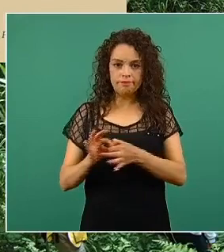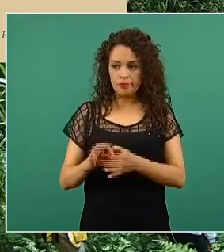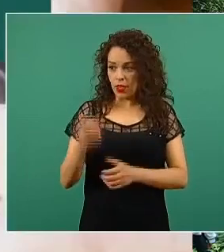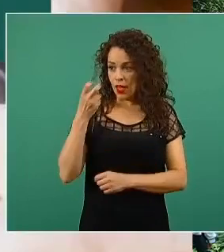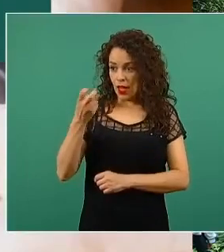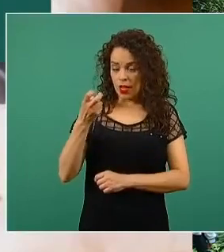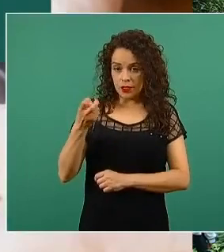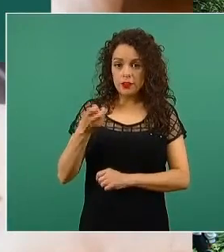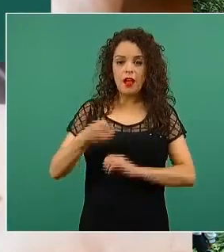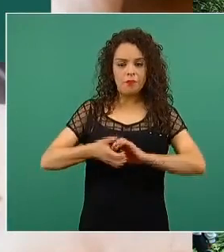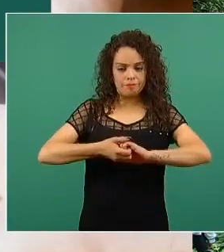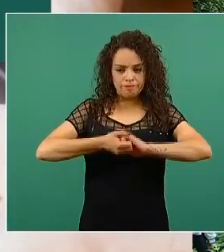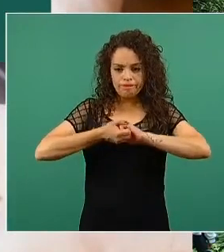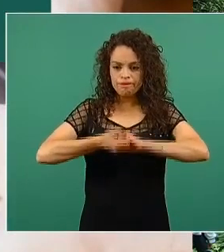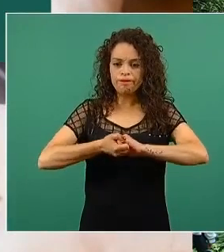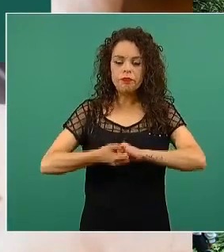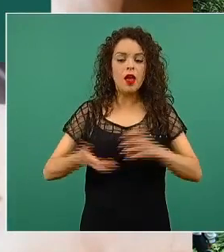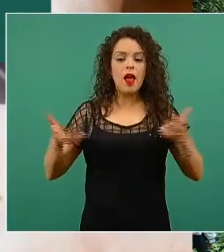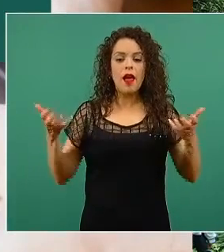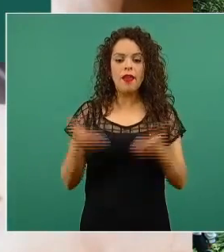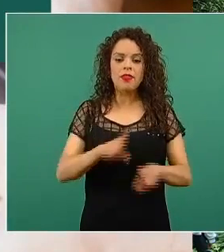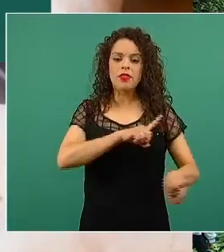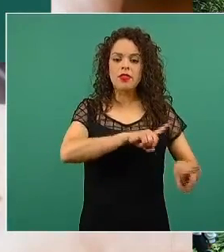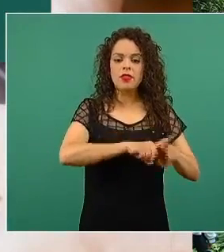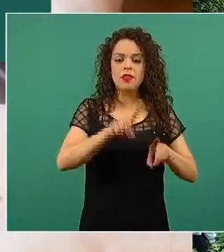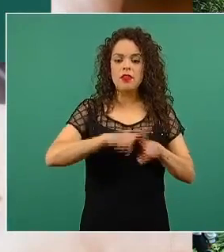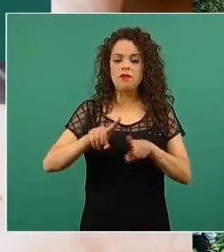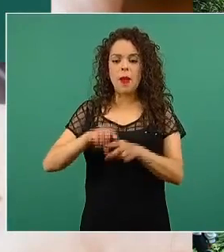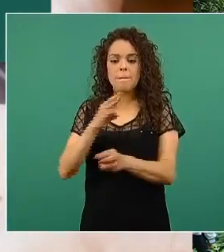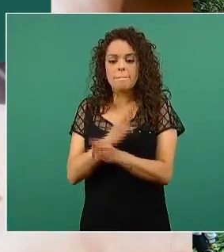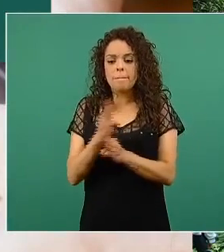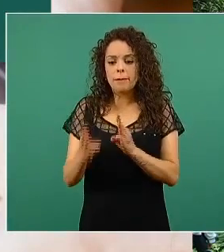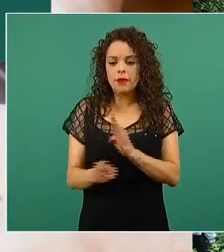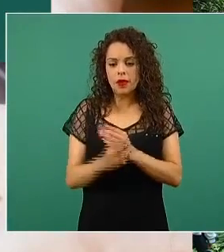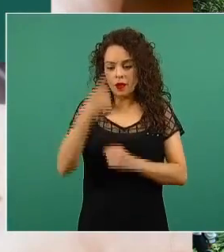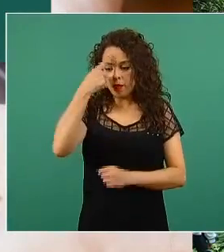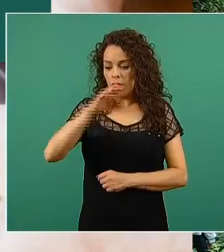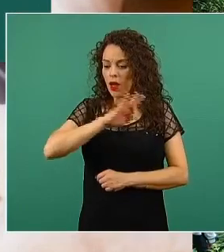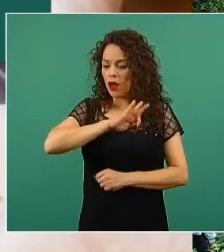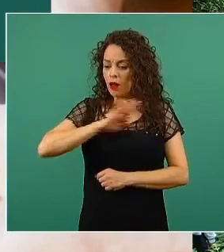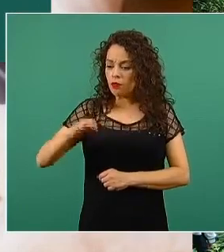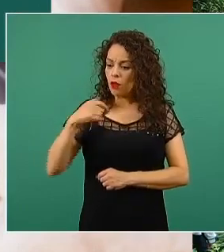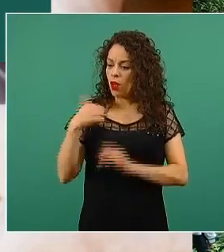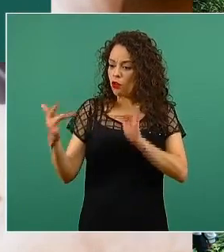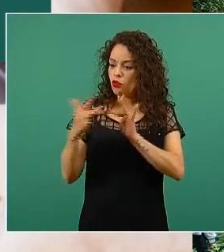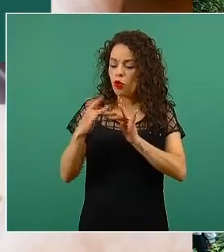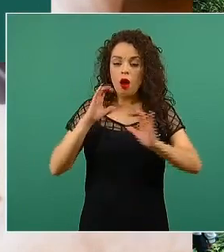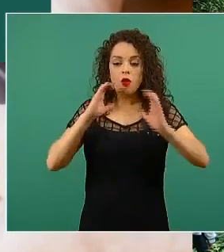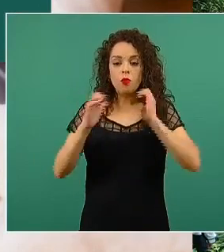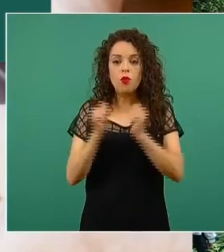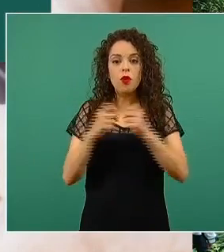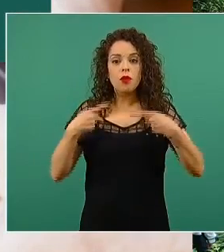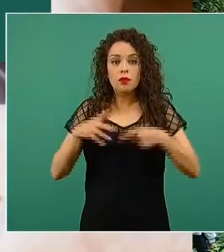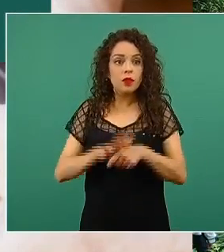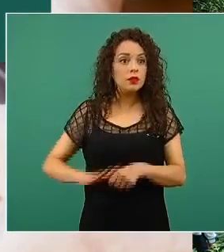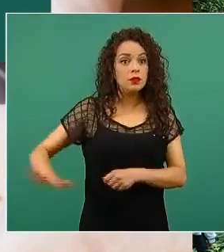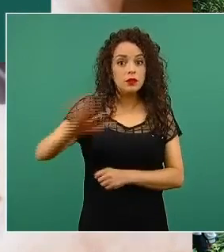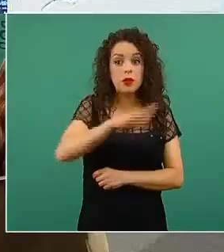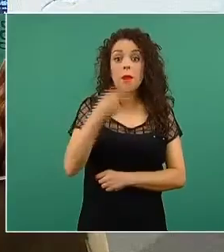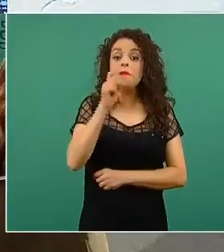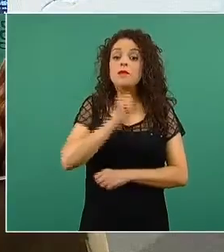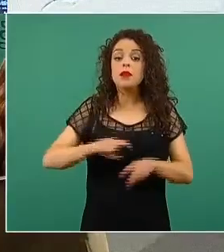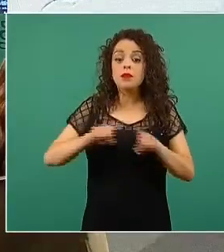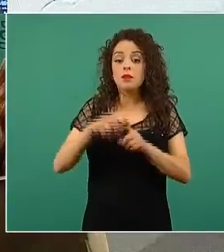también múltiples instrumentos para poder comunicarnos con la gente, pero también lo que acaba de escribir el doctor